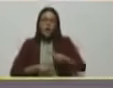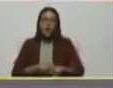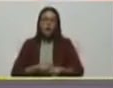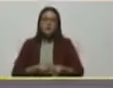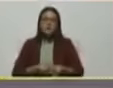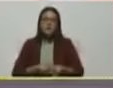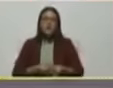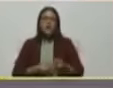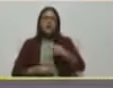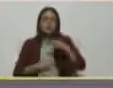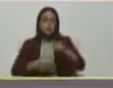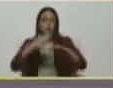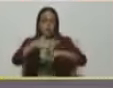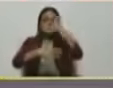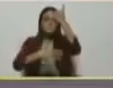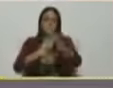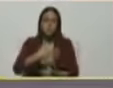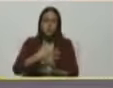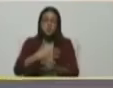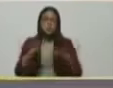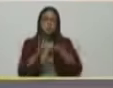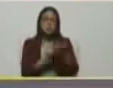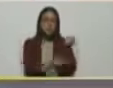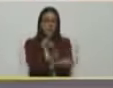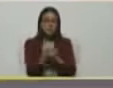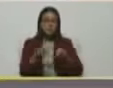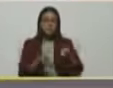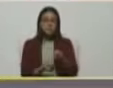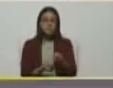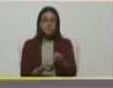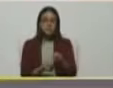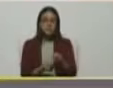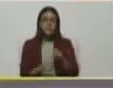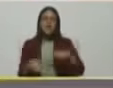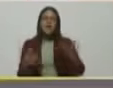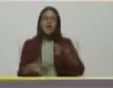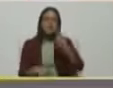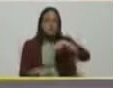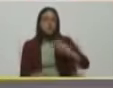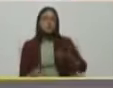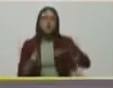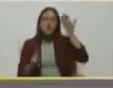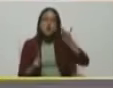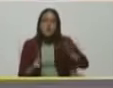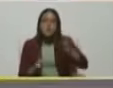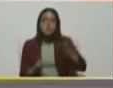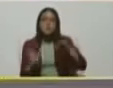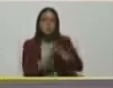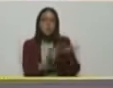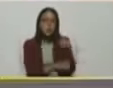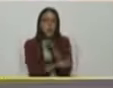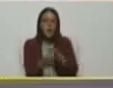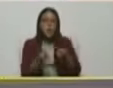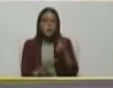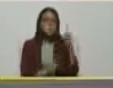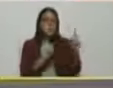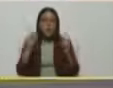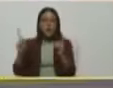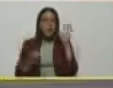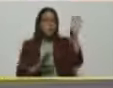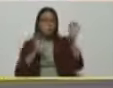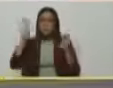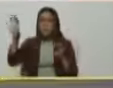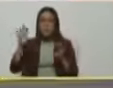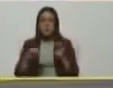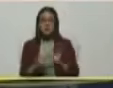donde estos proyectos económicos que tienen un importante calado en la economía de Trinidad y